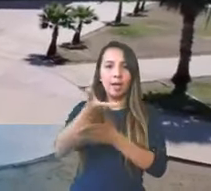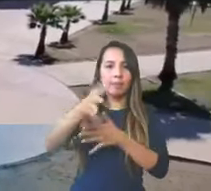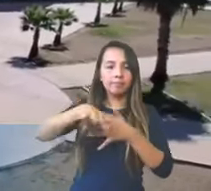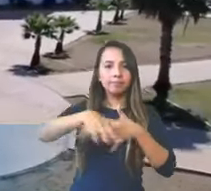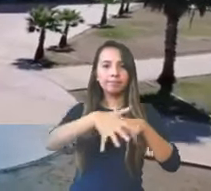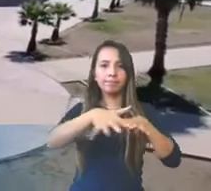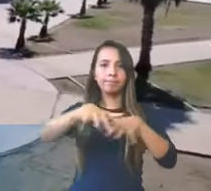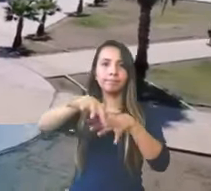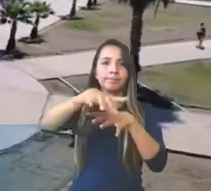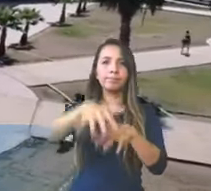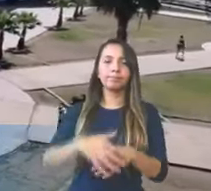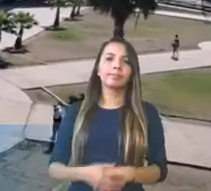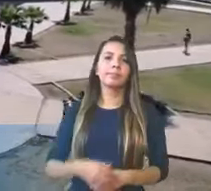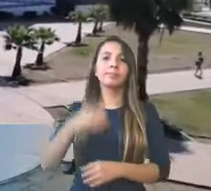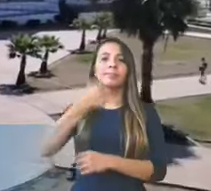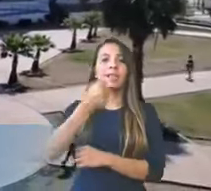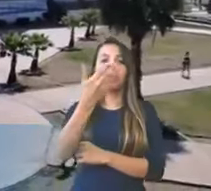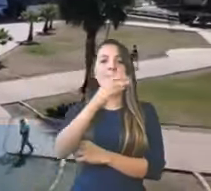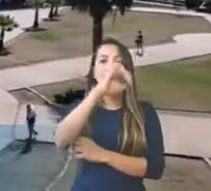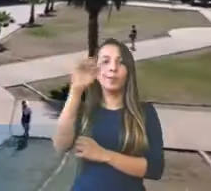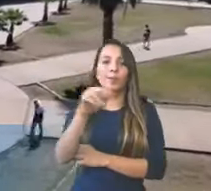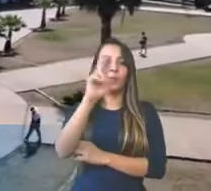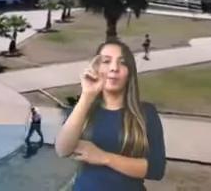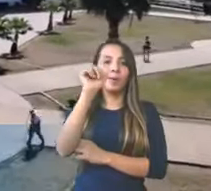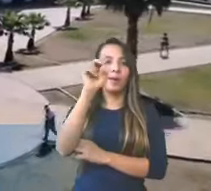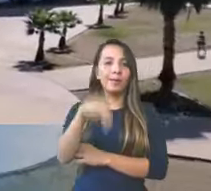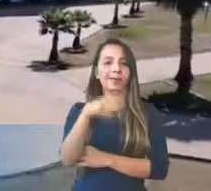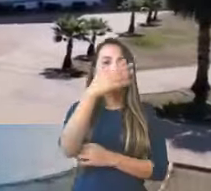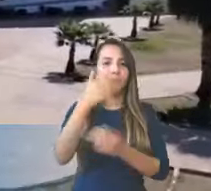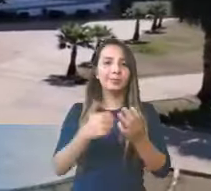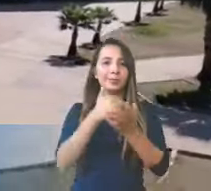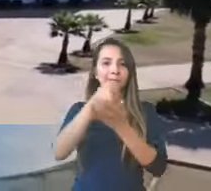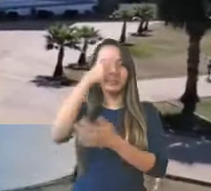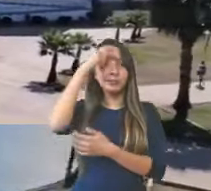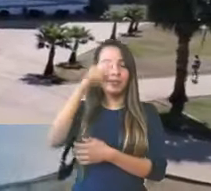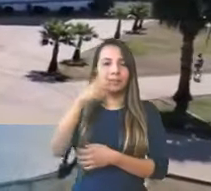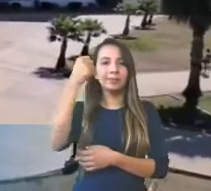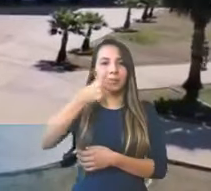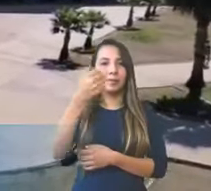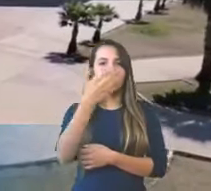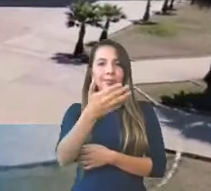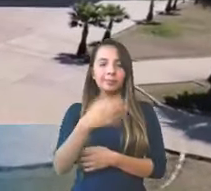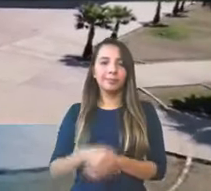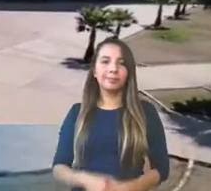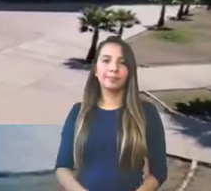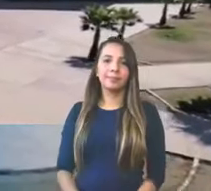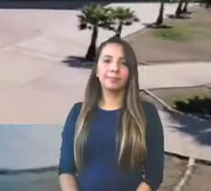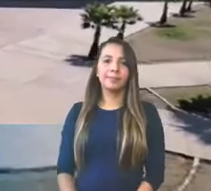Saludos, Juan, un saludo hasta la Ciudad de México, Juan Lanzagorta. Un saludo para ti, gracias.